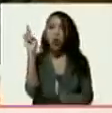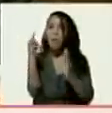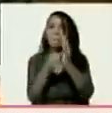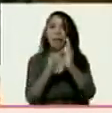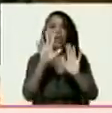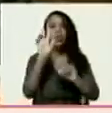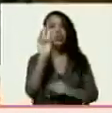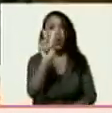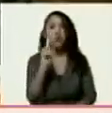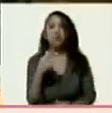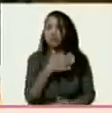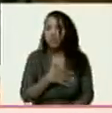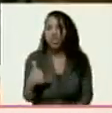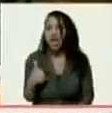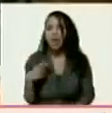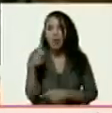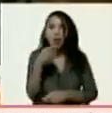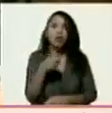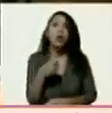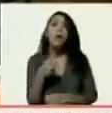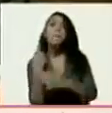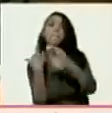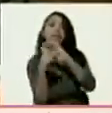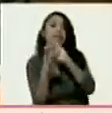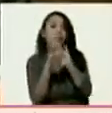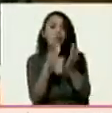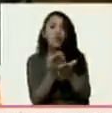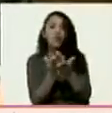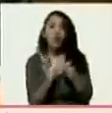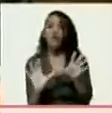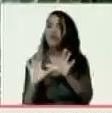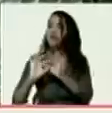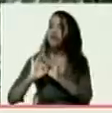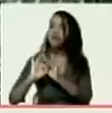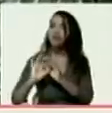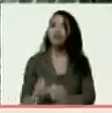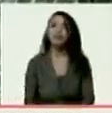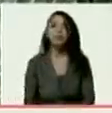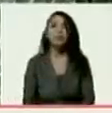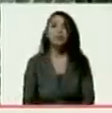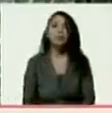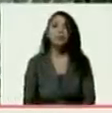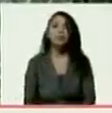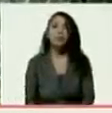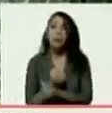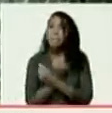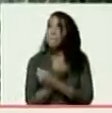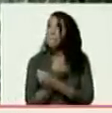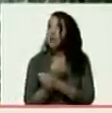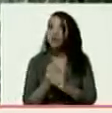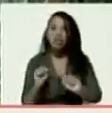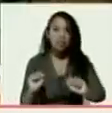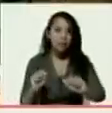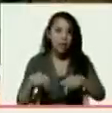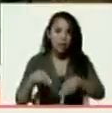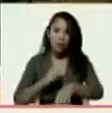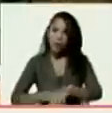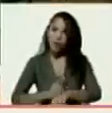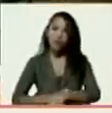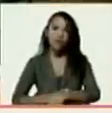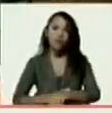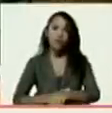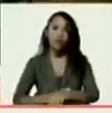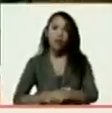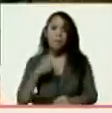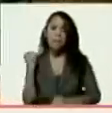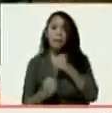2002, si quieren. Enviar un mensaje al mundo de unidad es imposible en este momento. Ha corrido